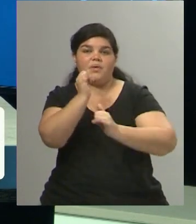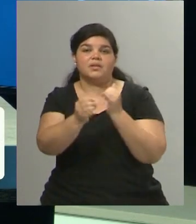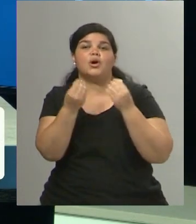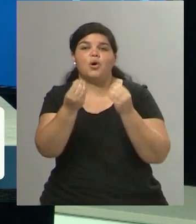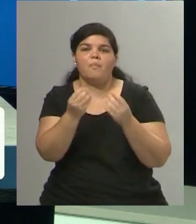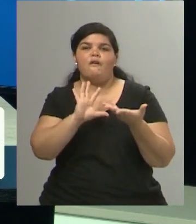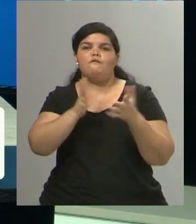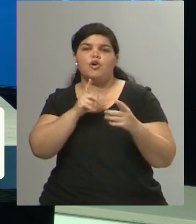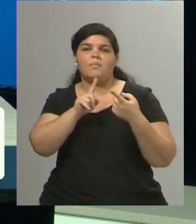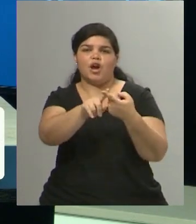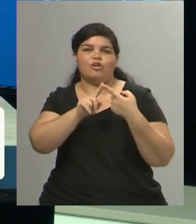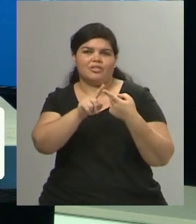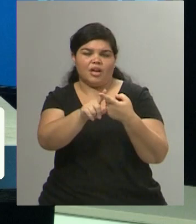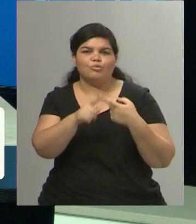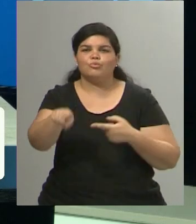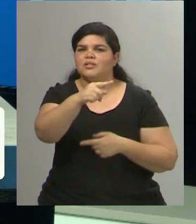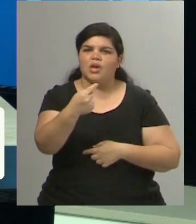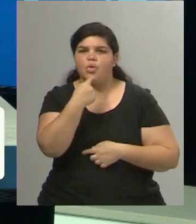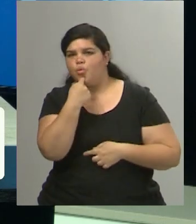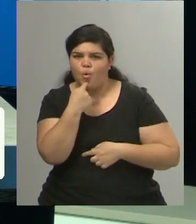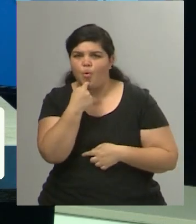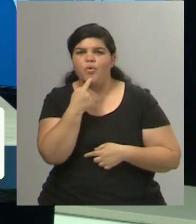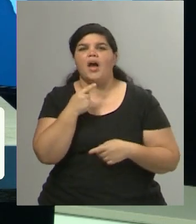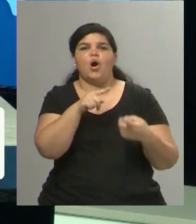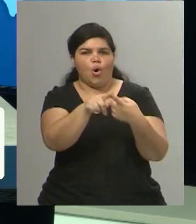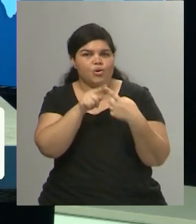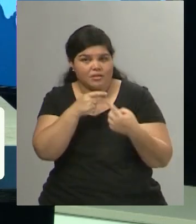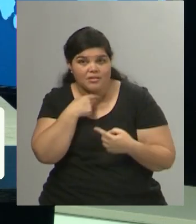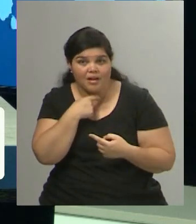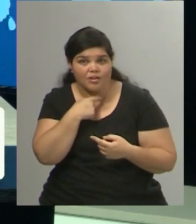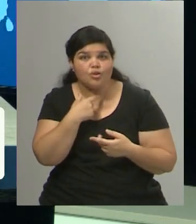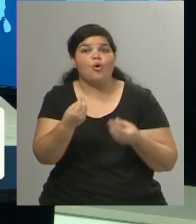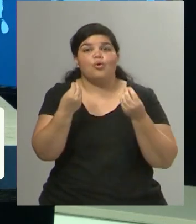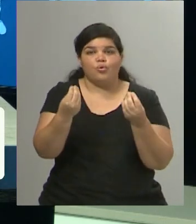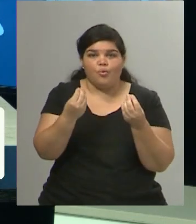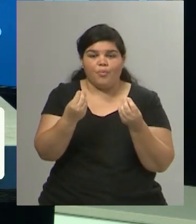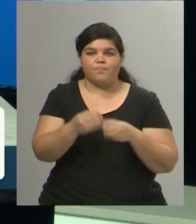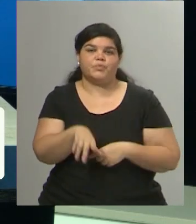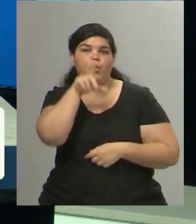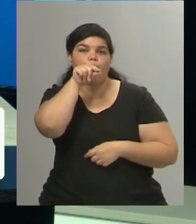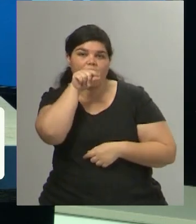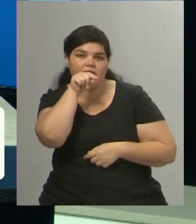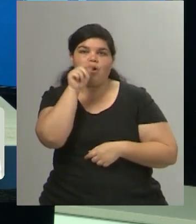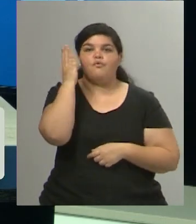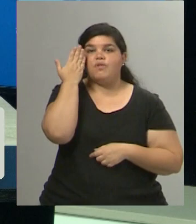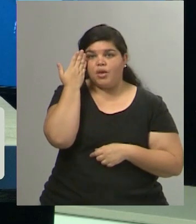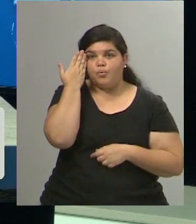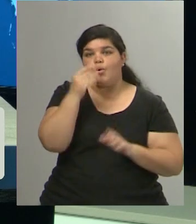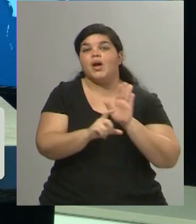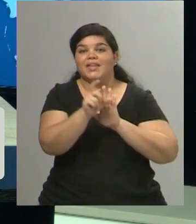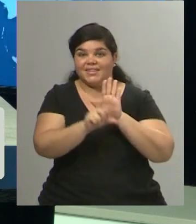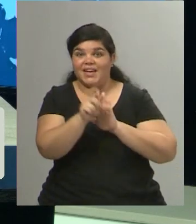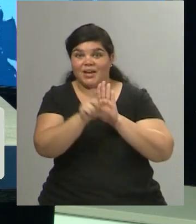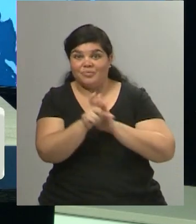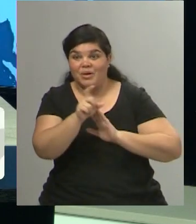Ustedes saben que si tienen inquietudes, si quieren comunicarse con nosotros, lo pueden hacer a través de Twitter, de Facebook o de Instagram.